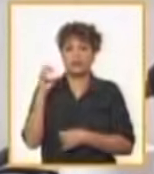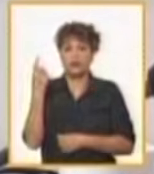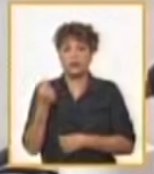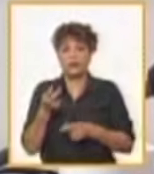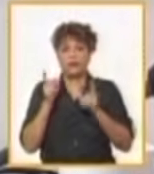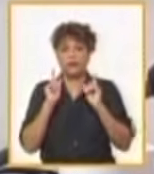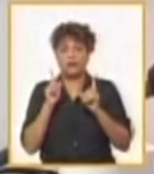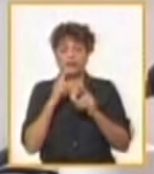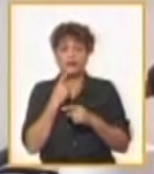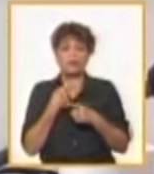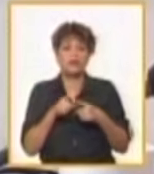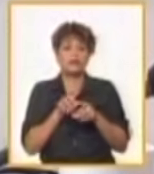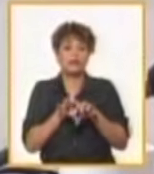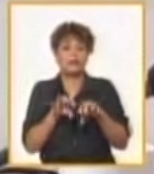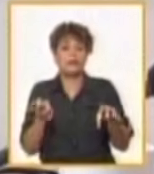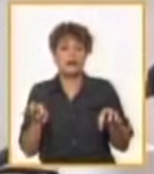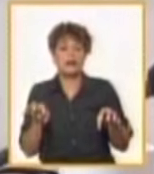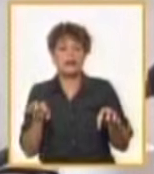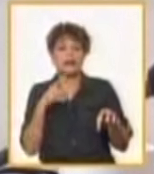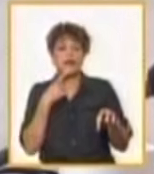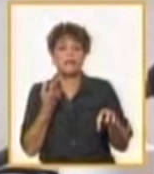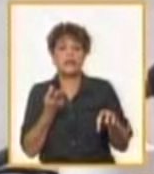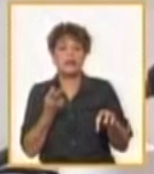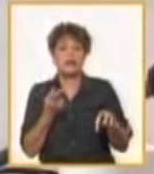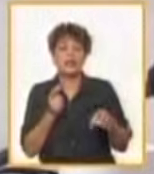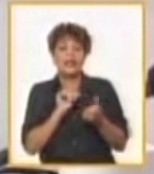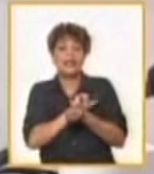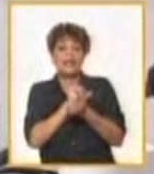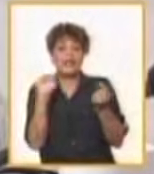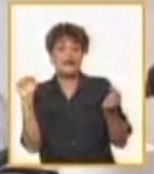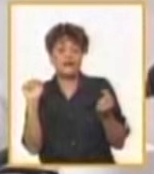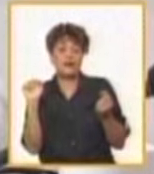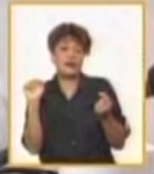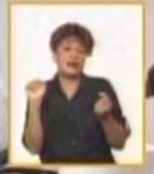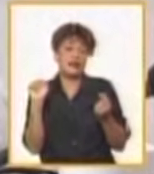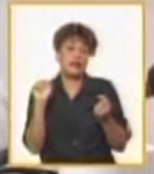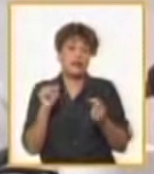no logra descolonizar, liberar,